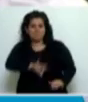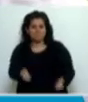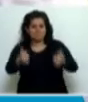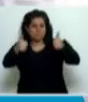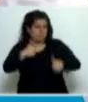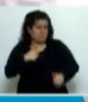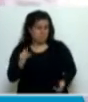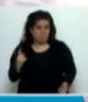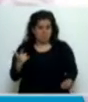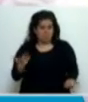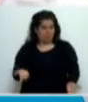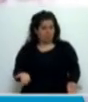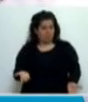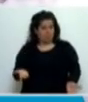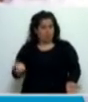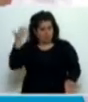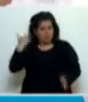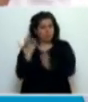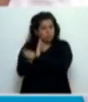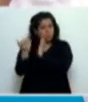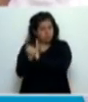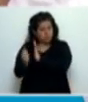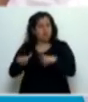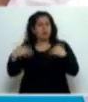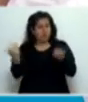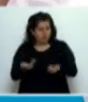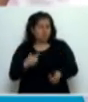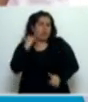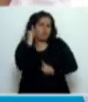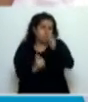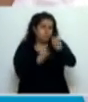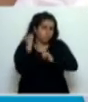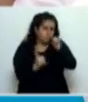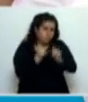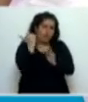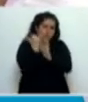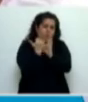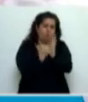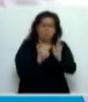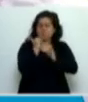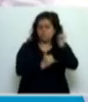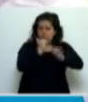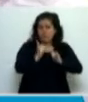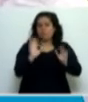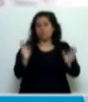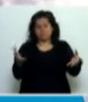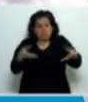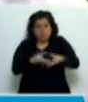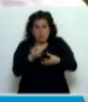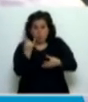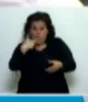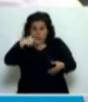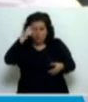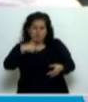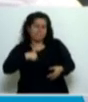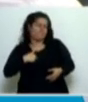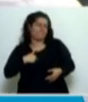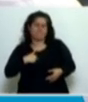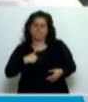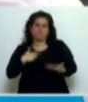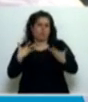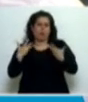digna para poder subsistir. Bueno, es por todos estos fundamentos que desde nuestro interbloque no podemos